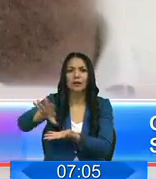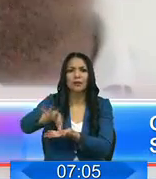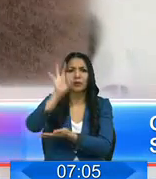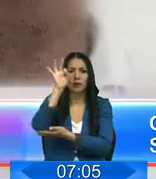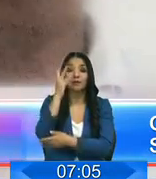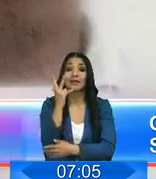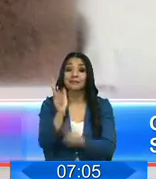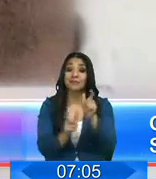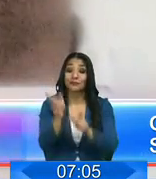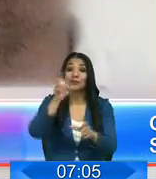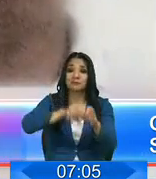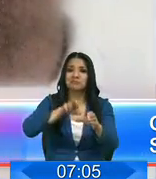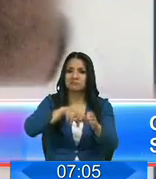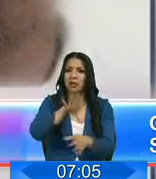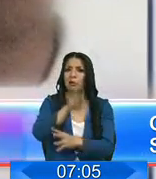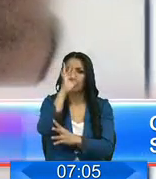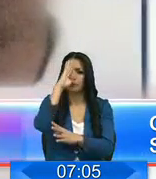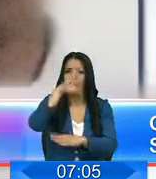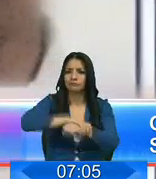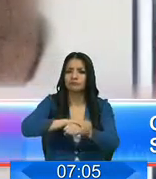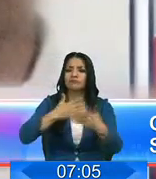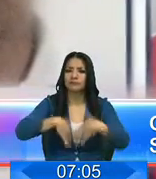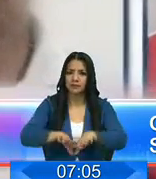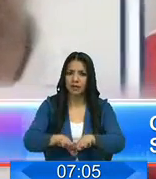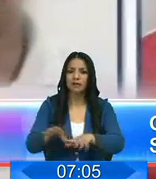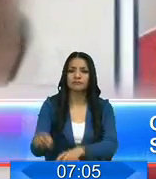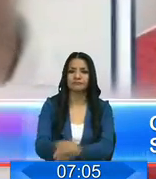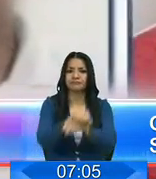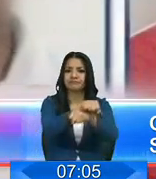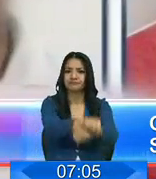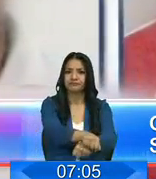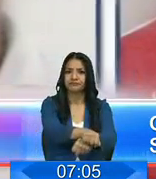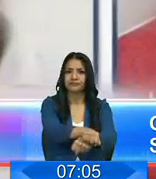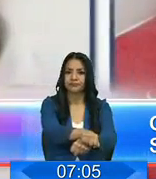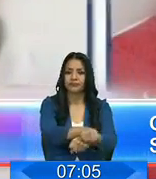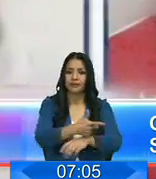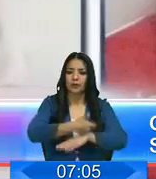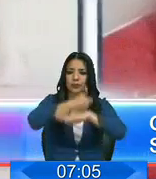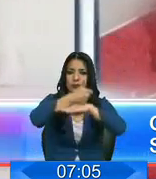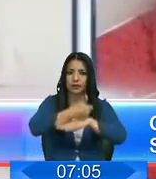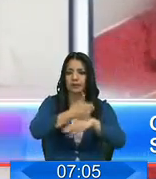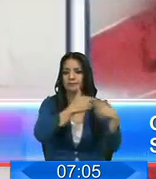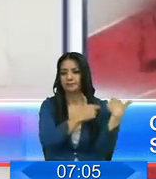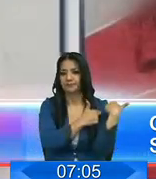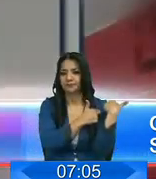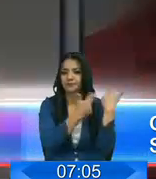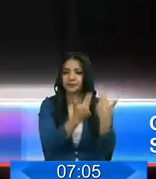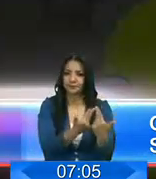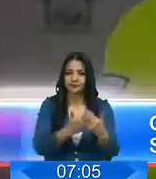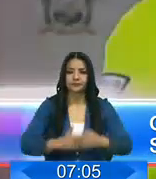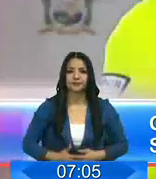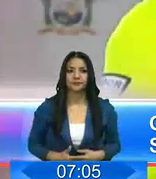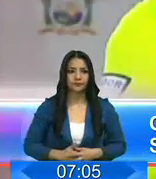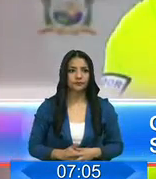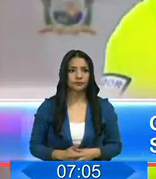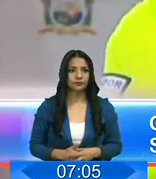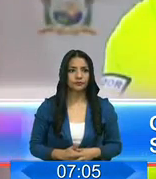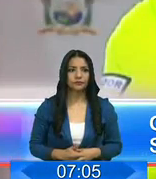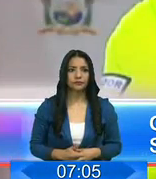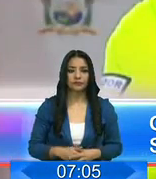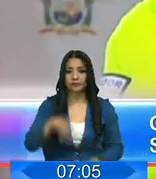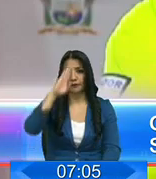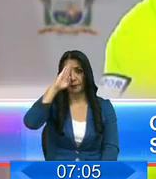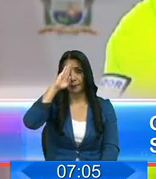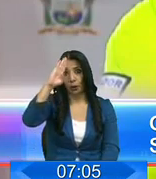3 personas quienes fueron detenidas y puestas a órdenes de la autoridad competente. Nuestros agentes